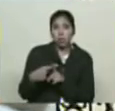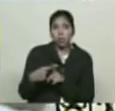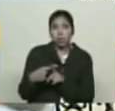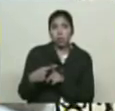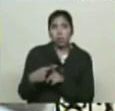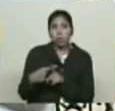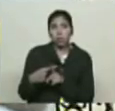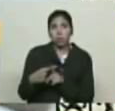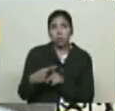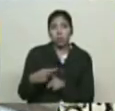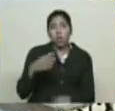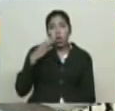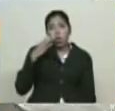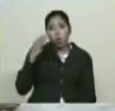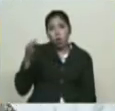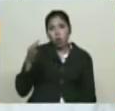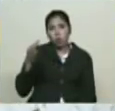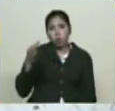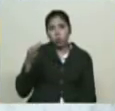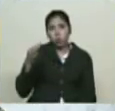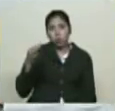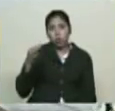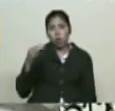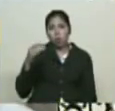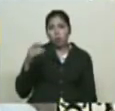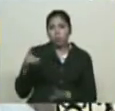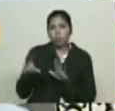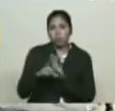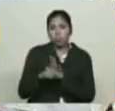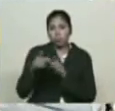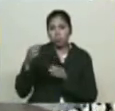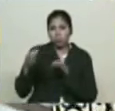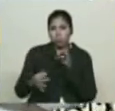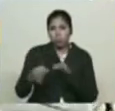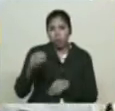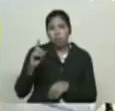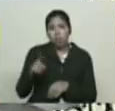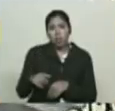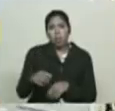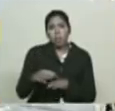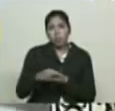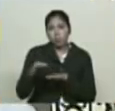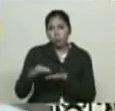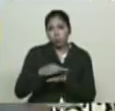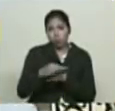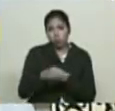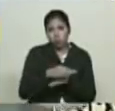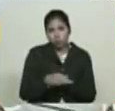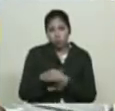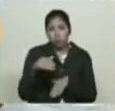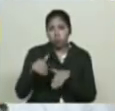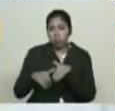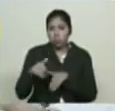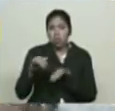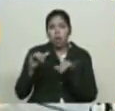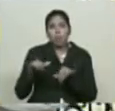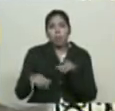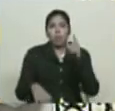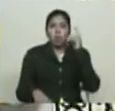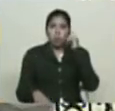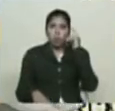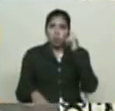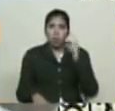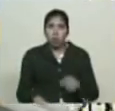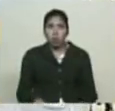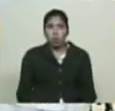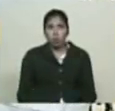consejos legislativos de los 23 estados y de todos los consejos municipales de los 335 municipios del país, y hagamos